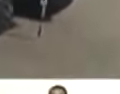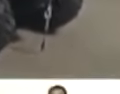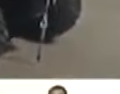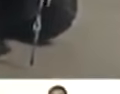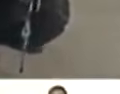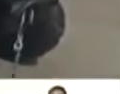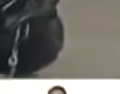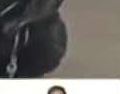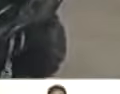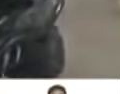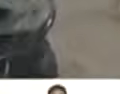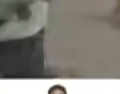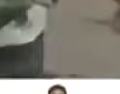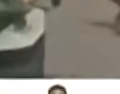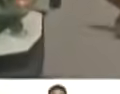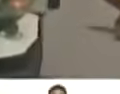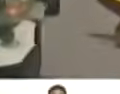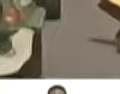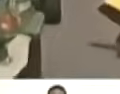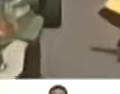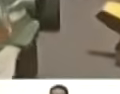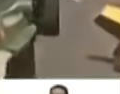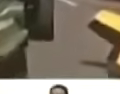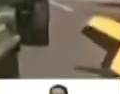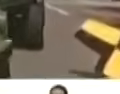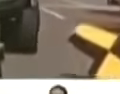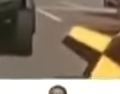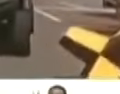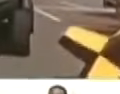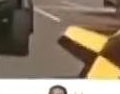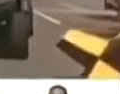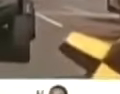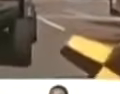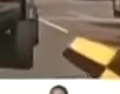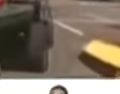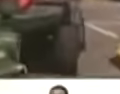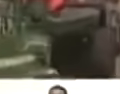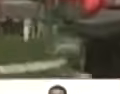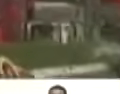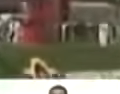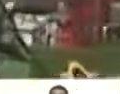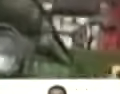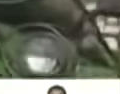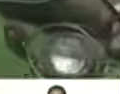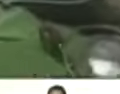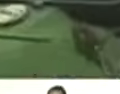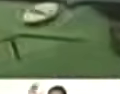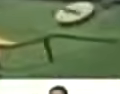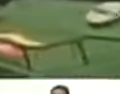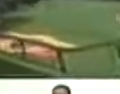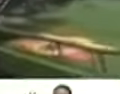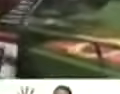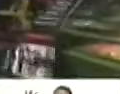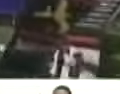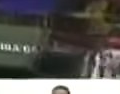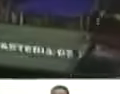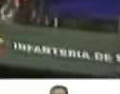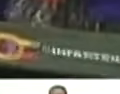doy por inaugurada y arranca la Expoferia 25 años de patria.